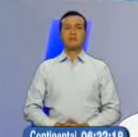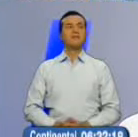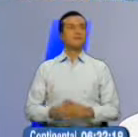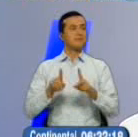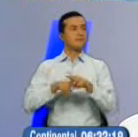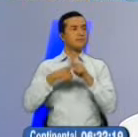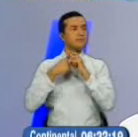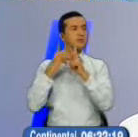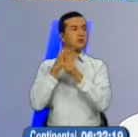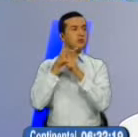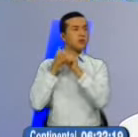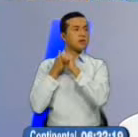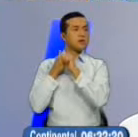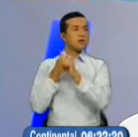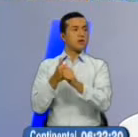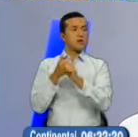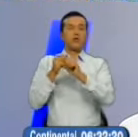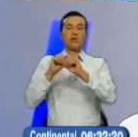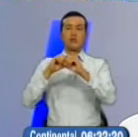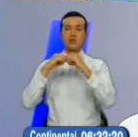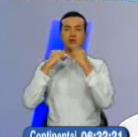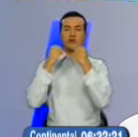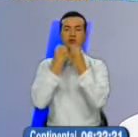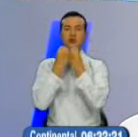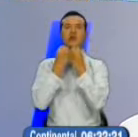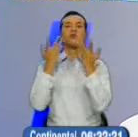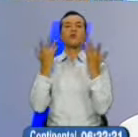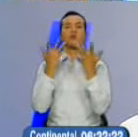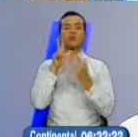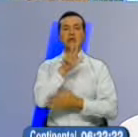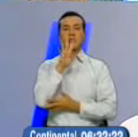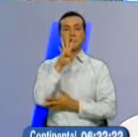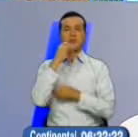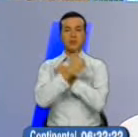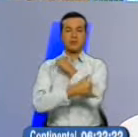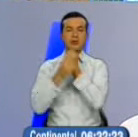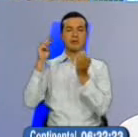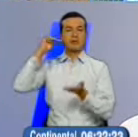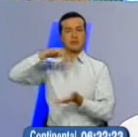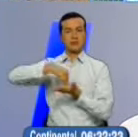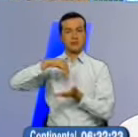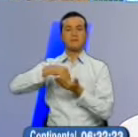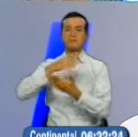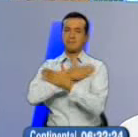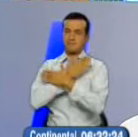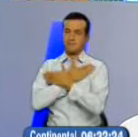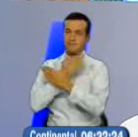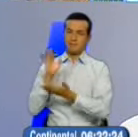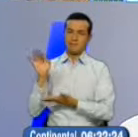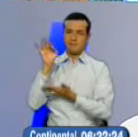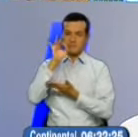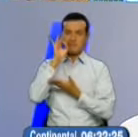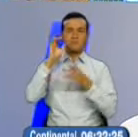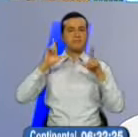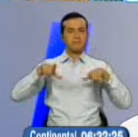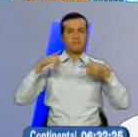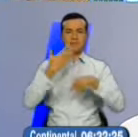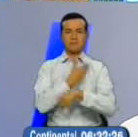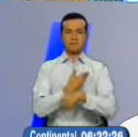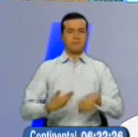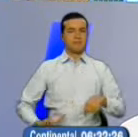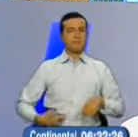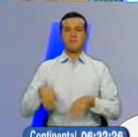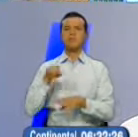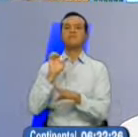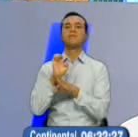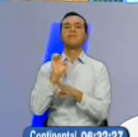Comenzamos. El Consejo Permanente de la Organización de Estados Americanos, a nombre de sus 34 países miembros, felicitó la elección de Lenín Moreno como presidente de